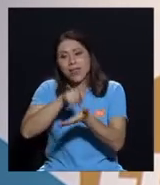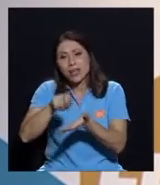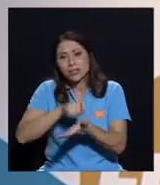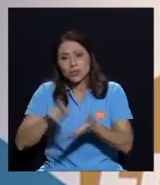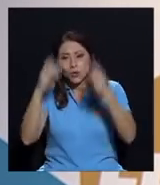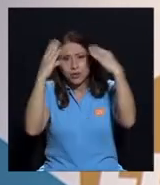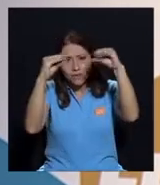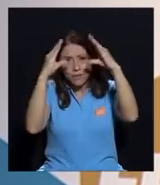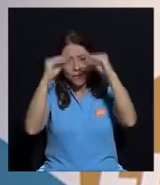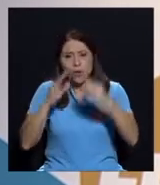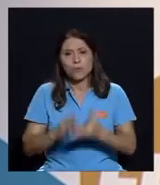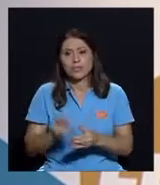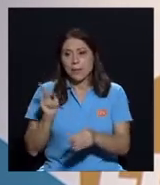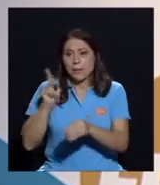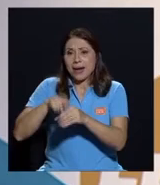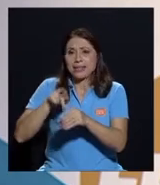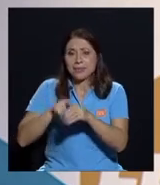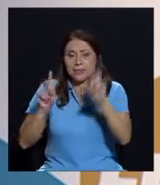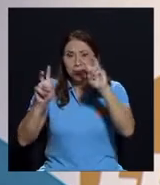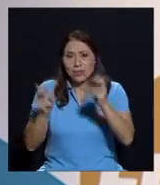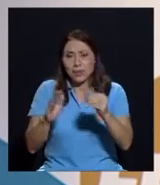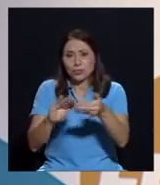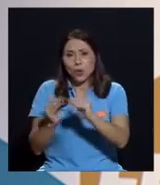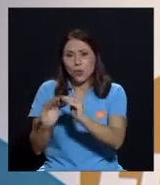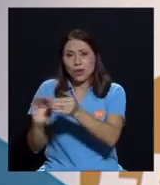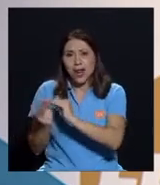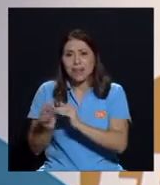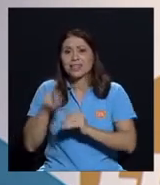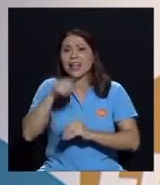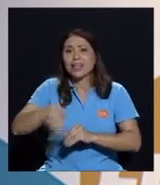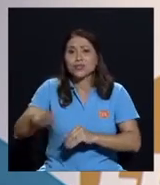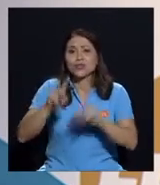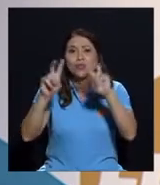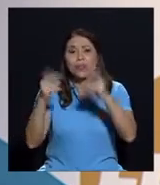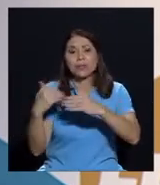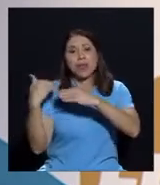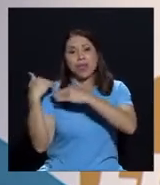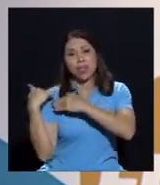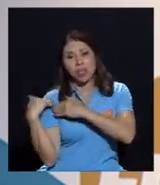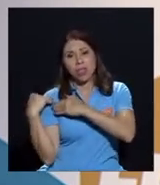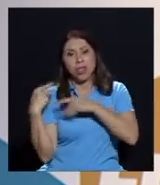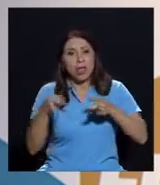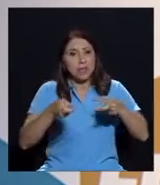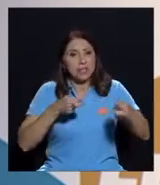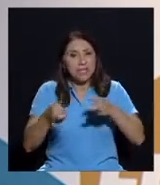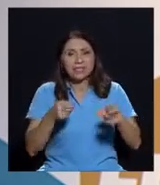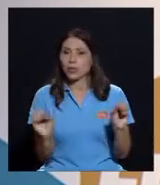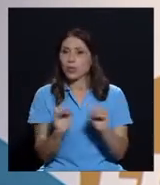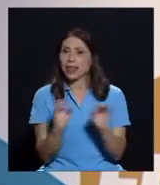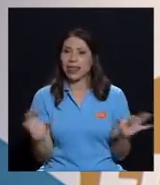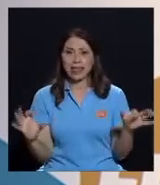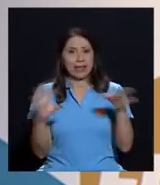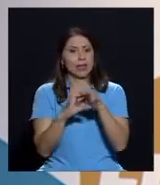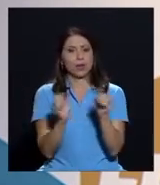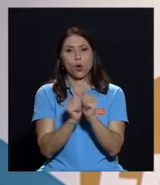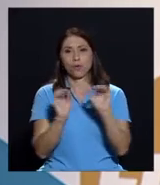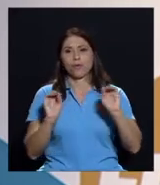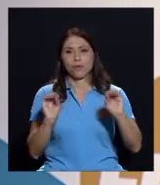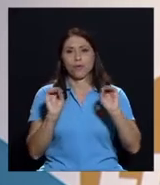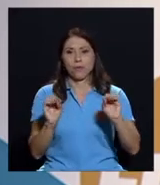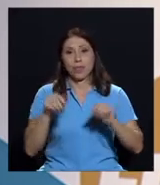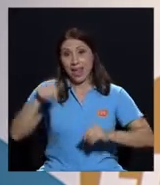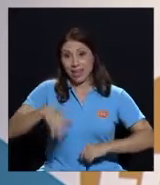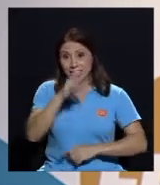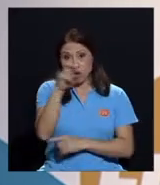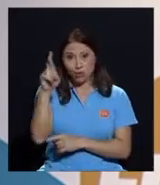participación en temas comunales esos son sobrecargas temas administrativos que no tienen que ver muchos de los educadores hoy en costa rica